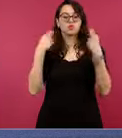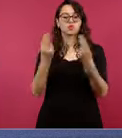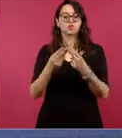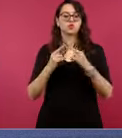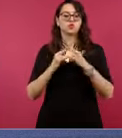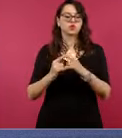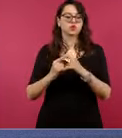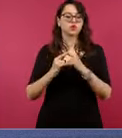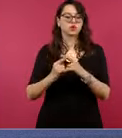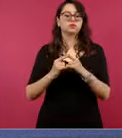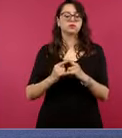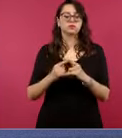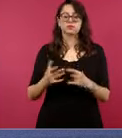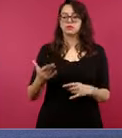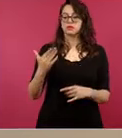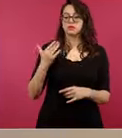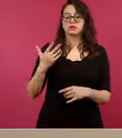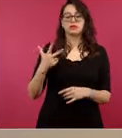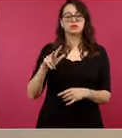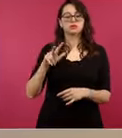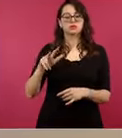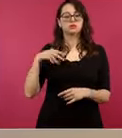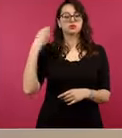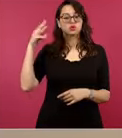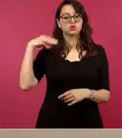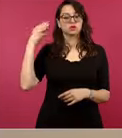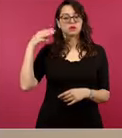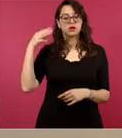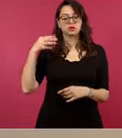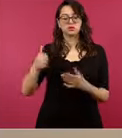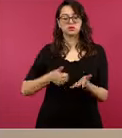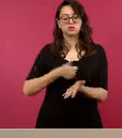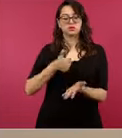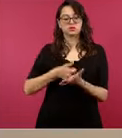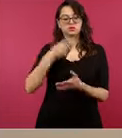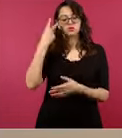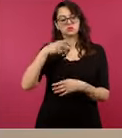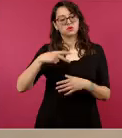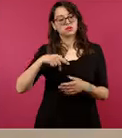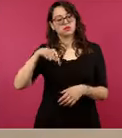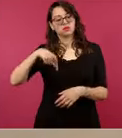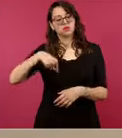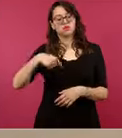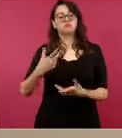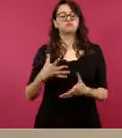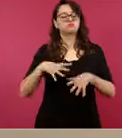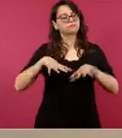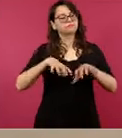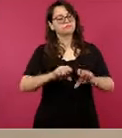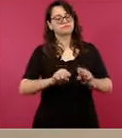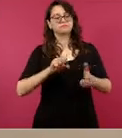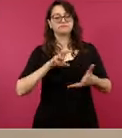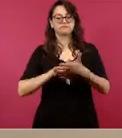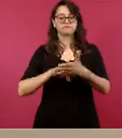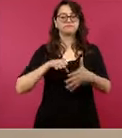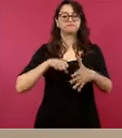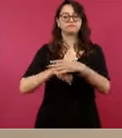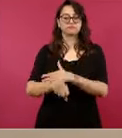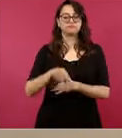el 18 de marzo de este año por la Secretaría de Seguridad Ciudadana de la Ciudad de México, aquí en la Alcaldía Tlalpan,